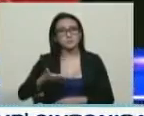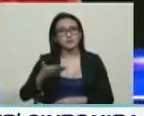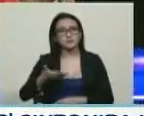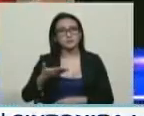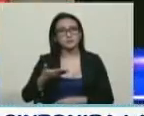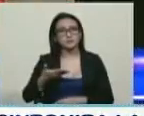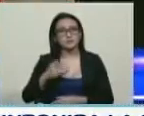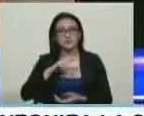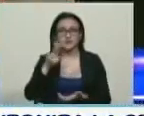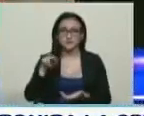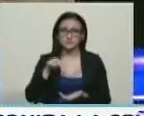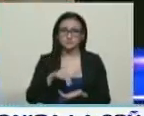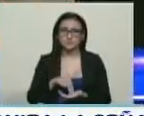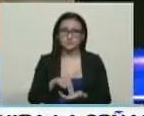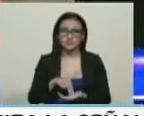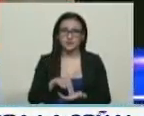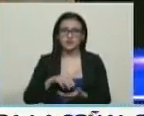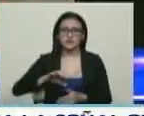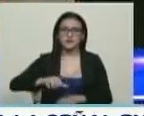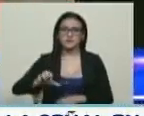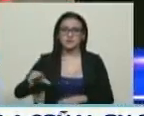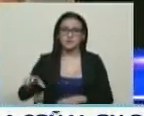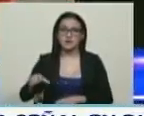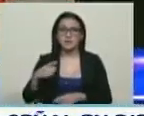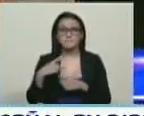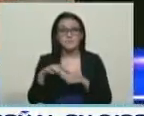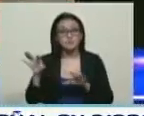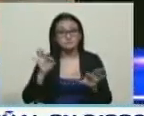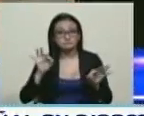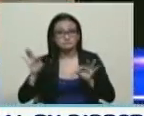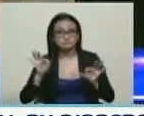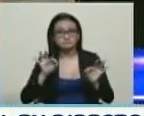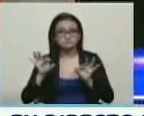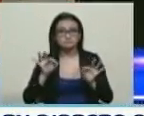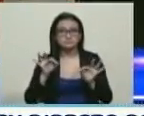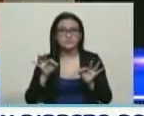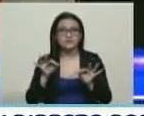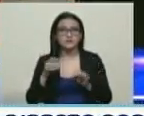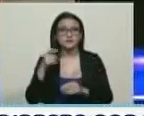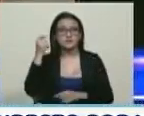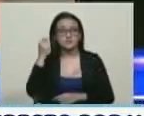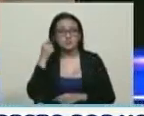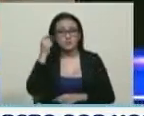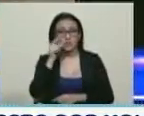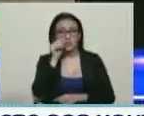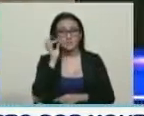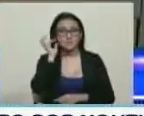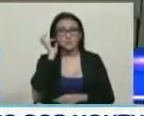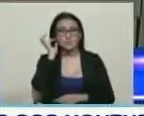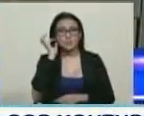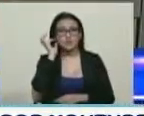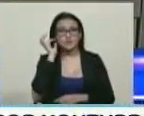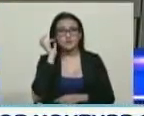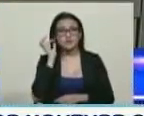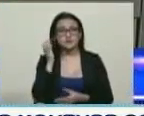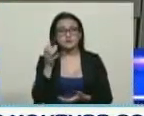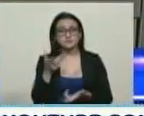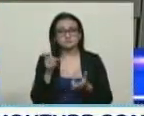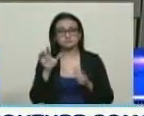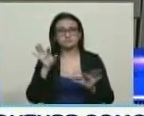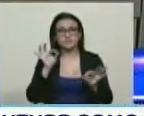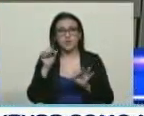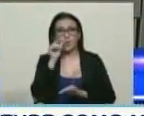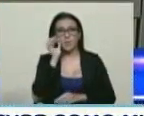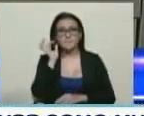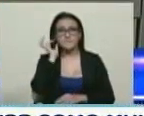eventos nacionales, regionales, pero las escogencias de los concejalas y concejalas te permite escoger el hombre